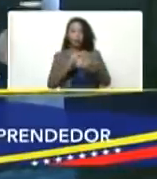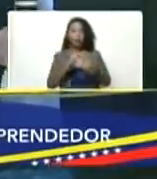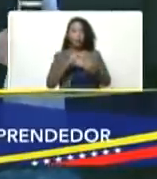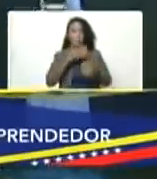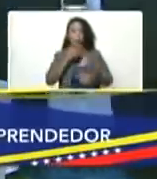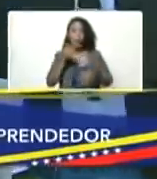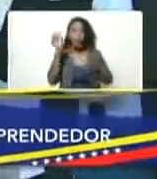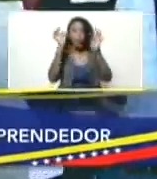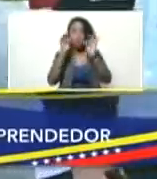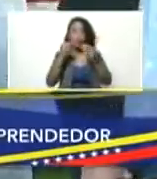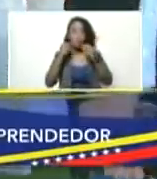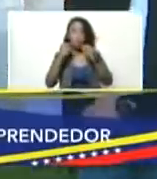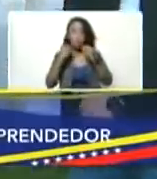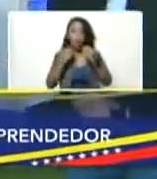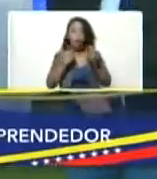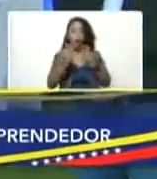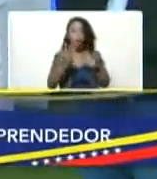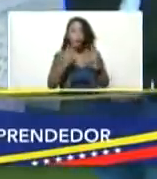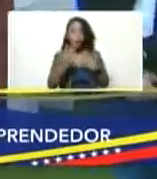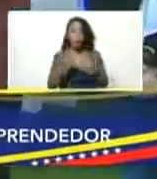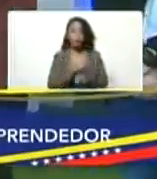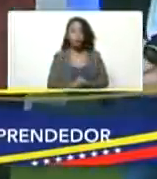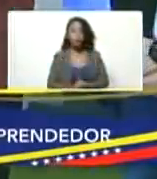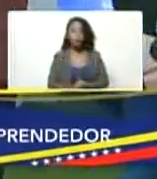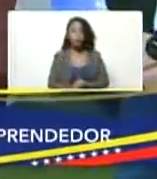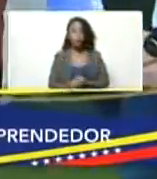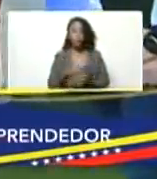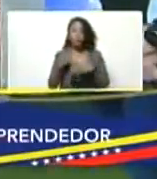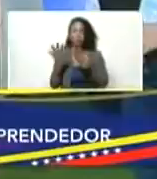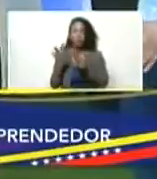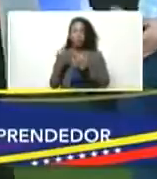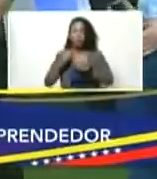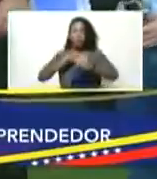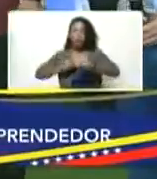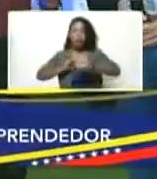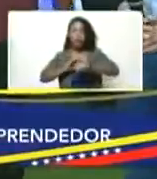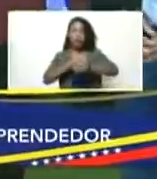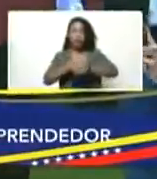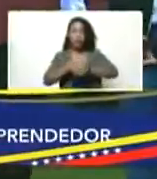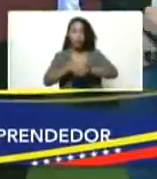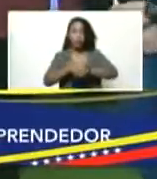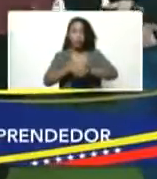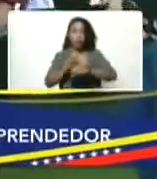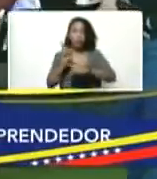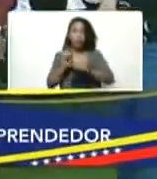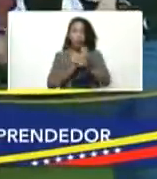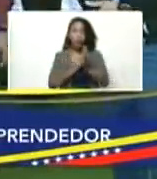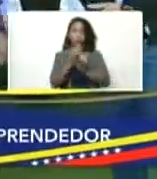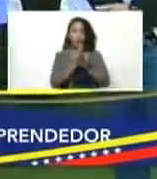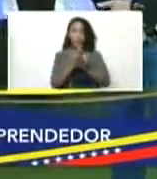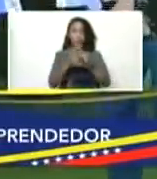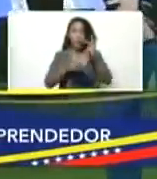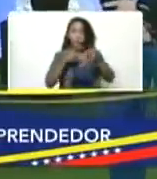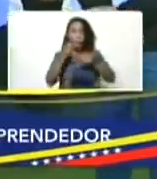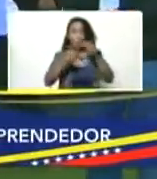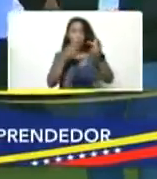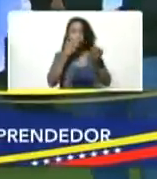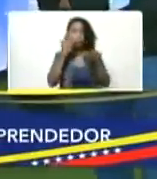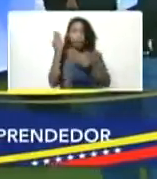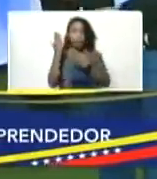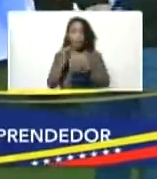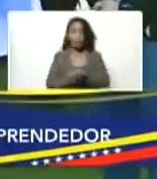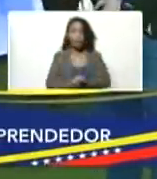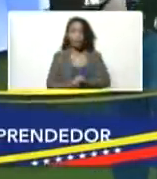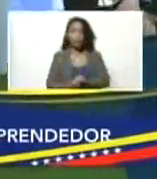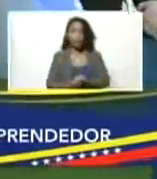condiciones para la feria, ¿verdad? ¿Qué me dice Héctor Rodríguez, emprendedor de la política? Héctor Gracias.